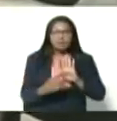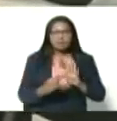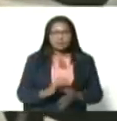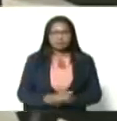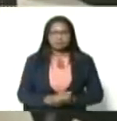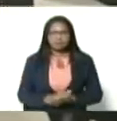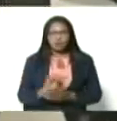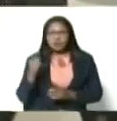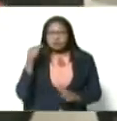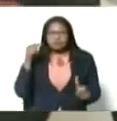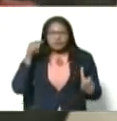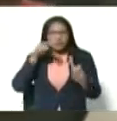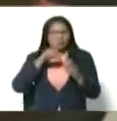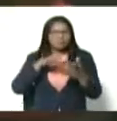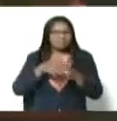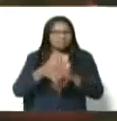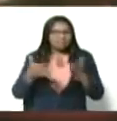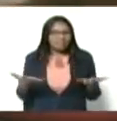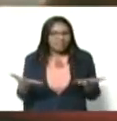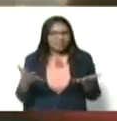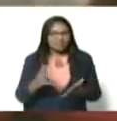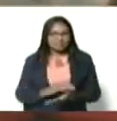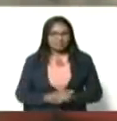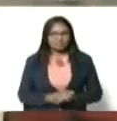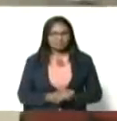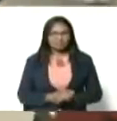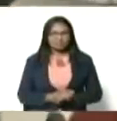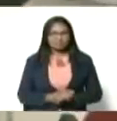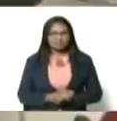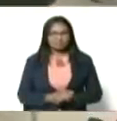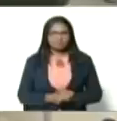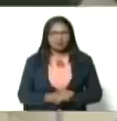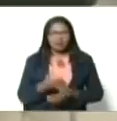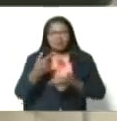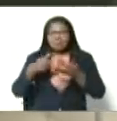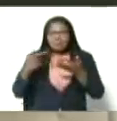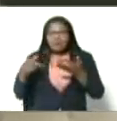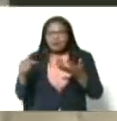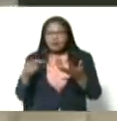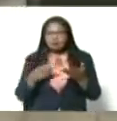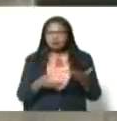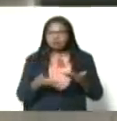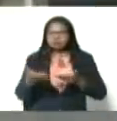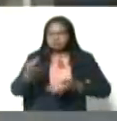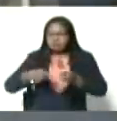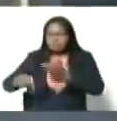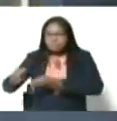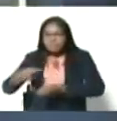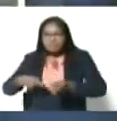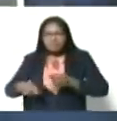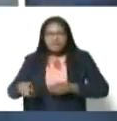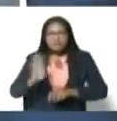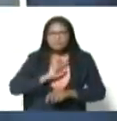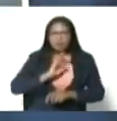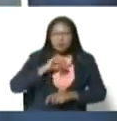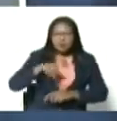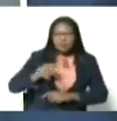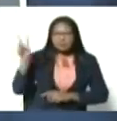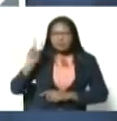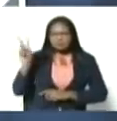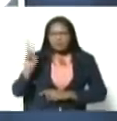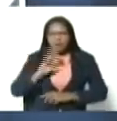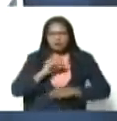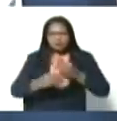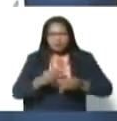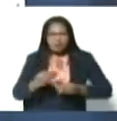único objetivo es llevar estos insumos y llevar estos productos de fabricación nacional y que